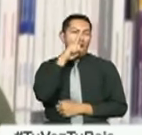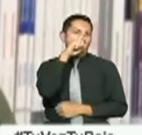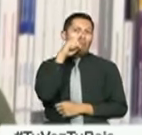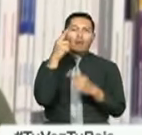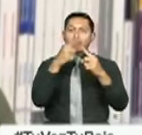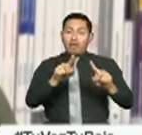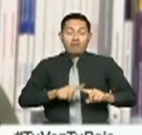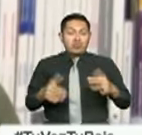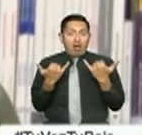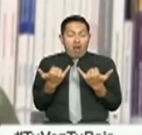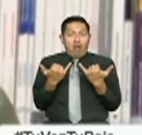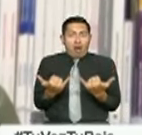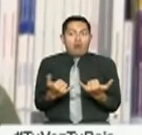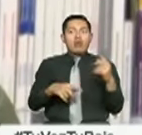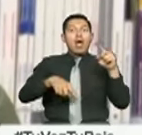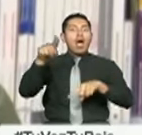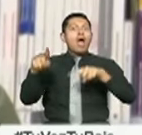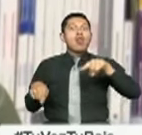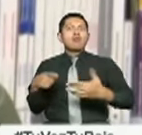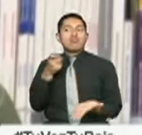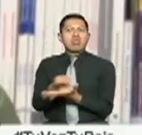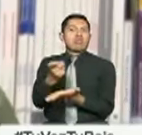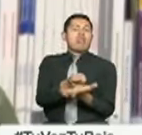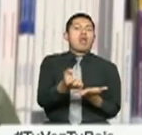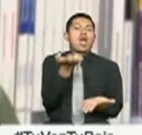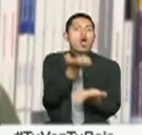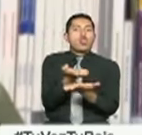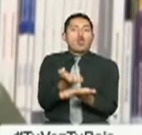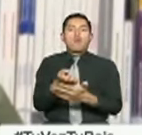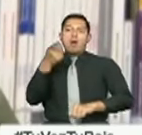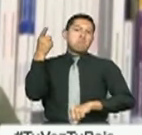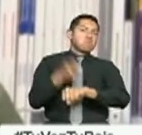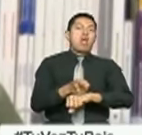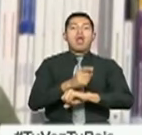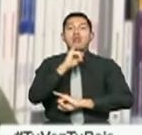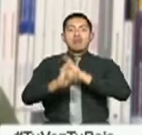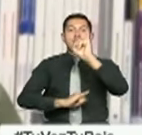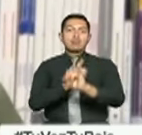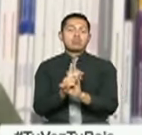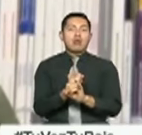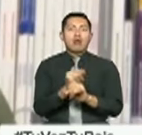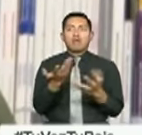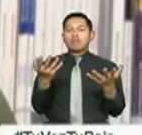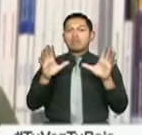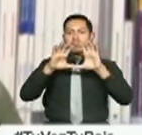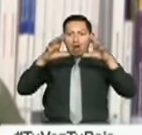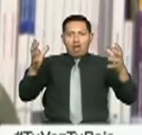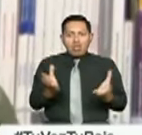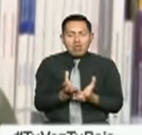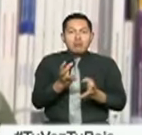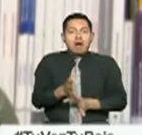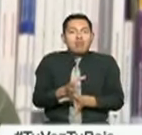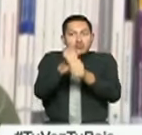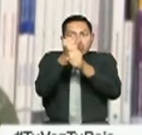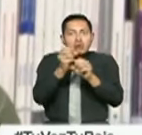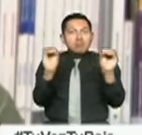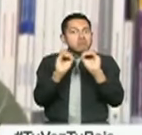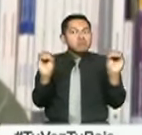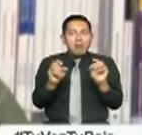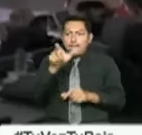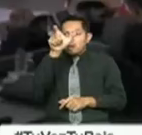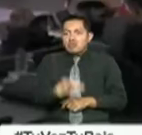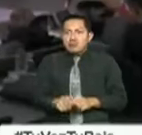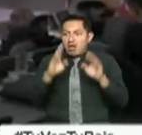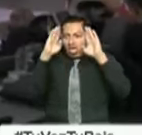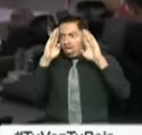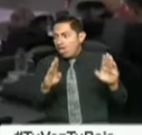neocolonialistas, aquellas que quieren perpetuar un sistema económico internacional que niega la vida del planeta, del ser humano, que niega la vida de la